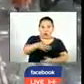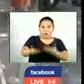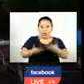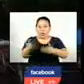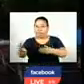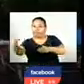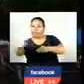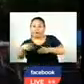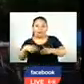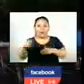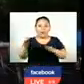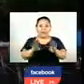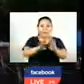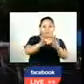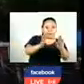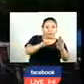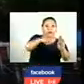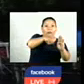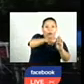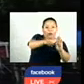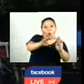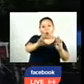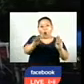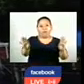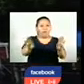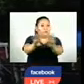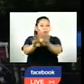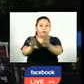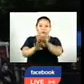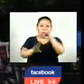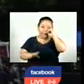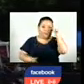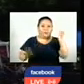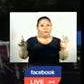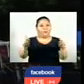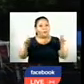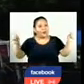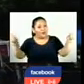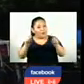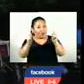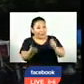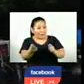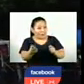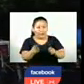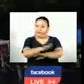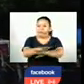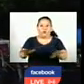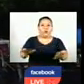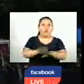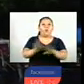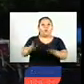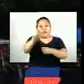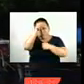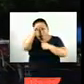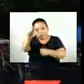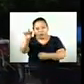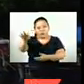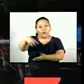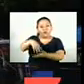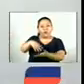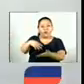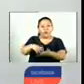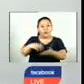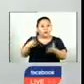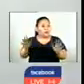entradas y dos salidas. Hemos decidido suspender las celebraciones que se nos avecinaban que eran en honor al patrono San Juan Bautista,